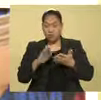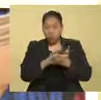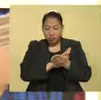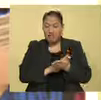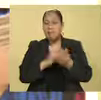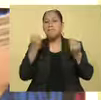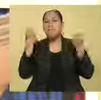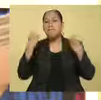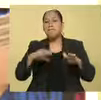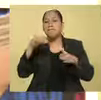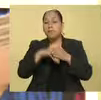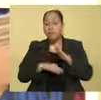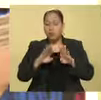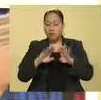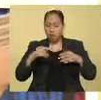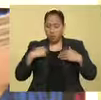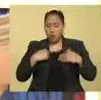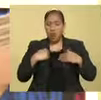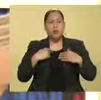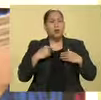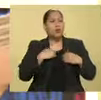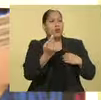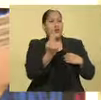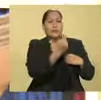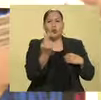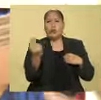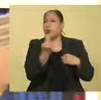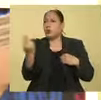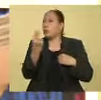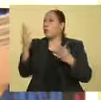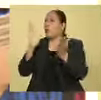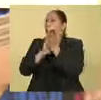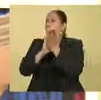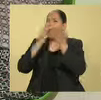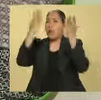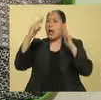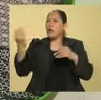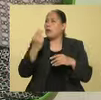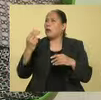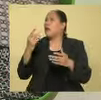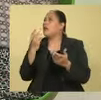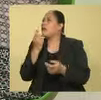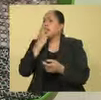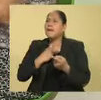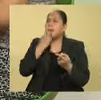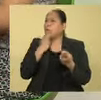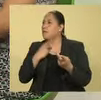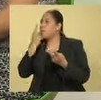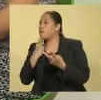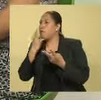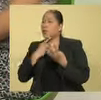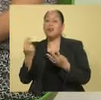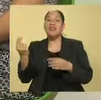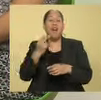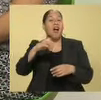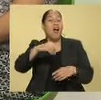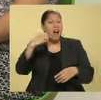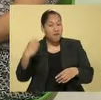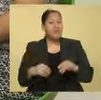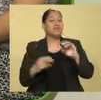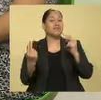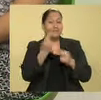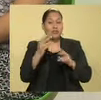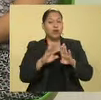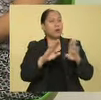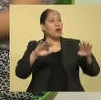convertirse en un ser totalmente dependiente de... Vive de lo de afuera. Del reconocimiento. Exactamente. Vive totalmente del